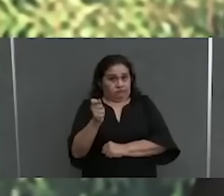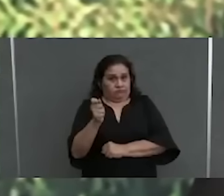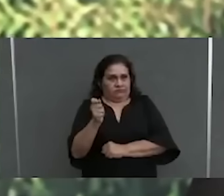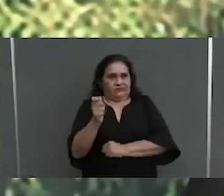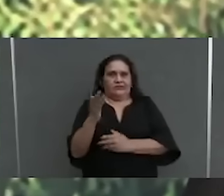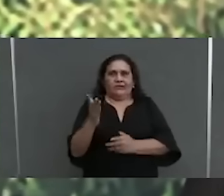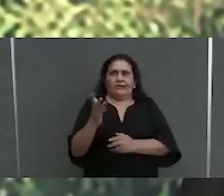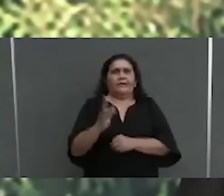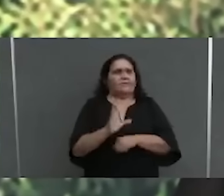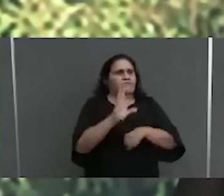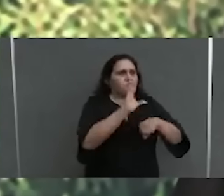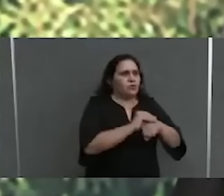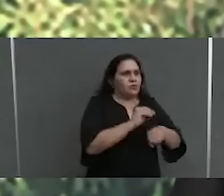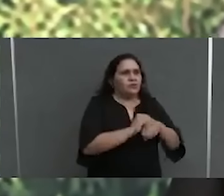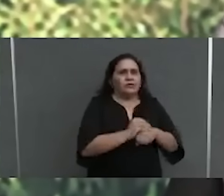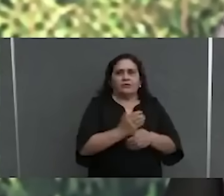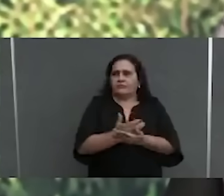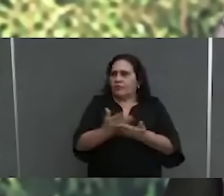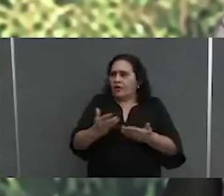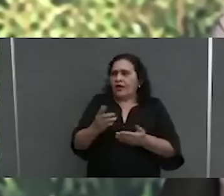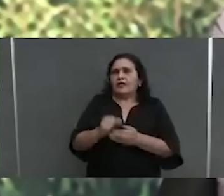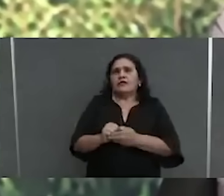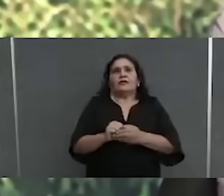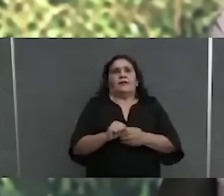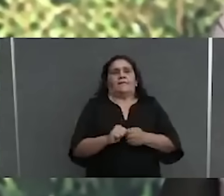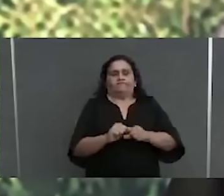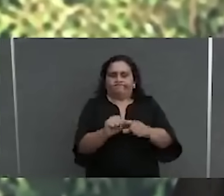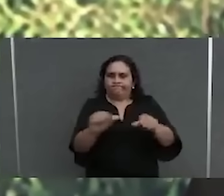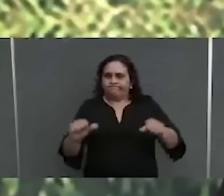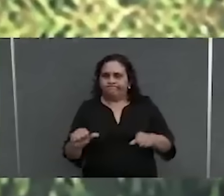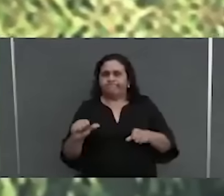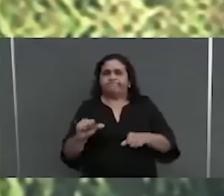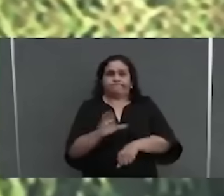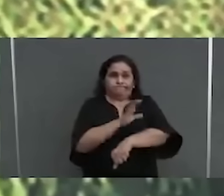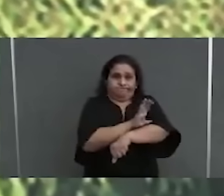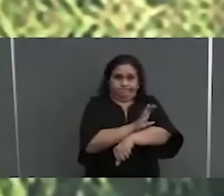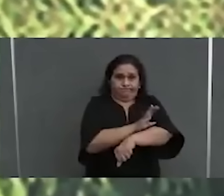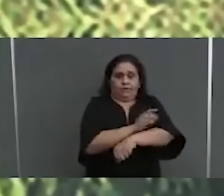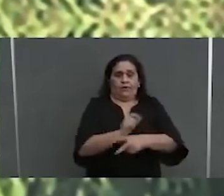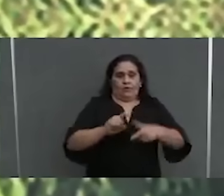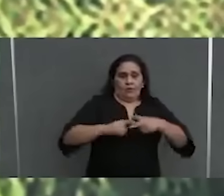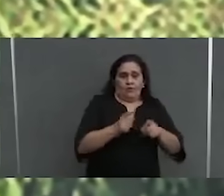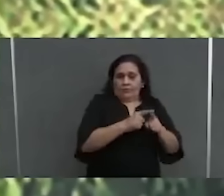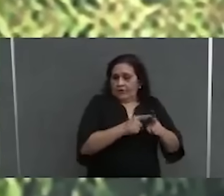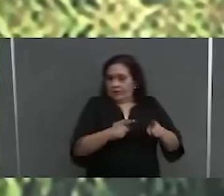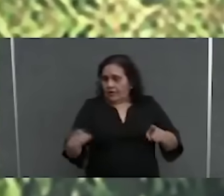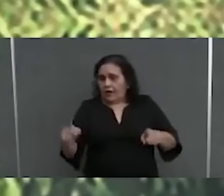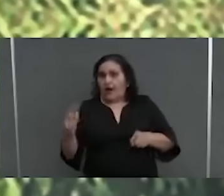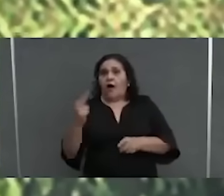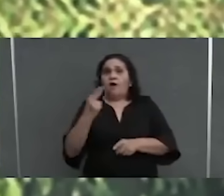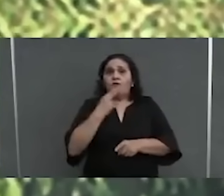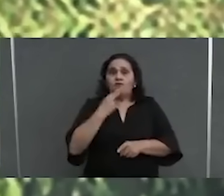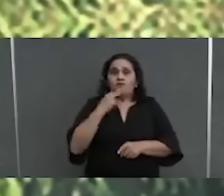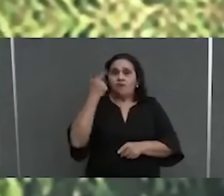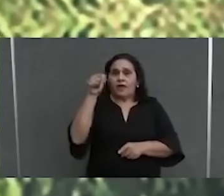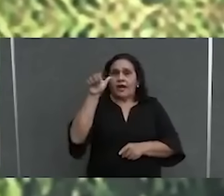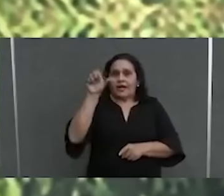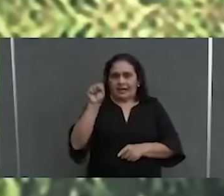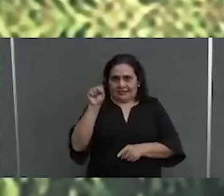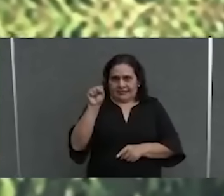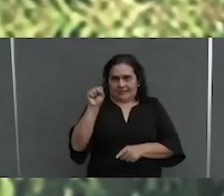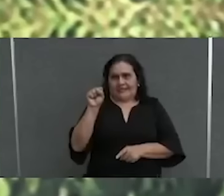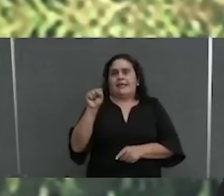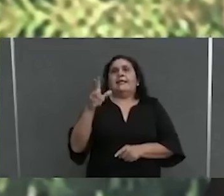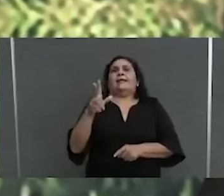las centrales eléctricas actuales y las que se están construyendo empiecen a operar con gas natural, que es más barato y menos contaminante,